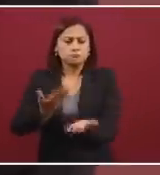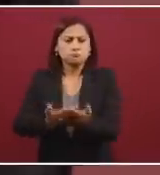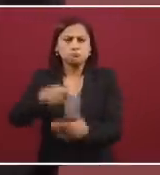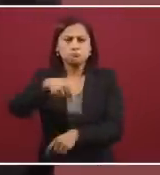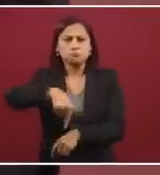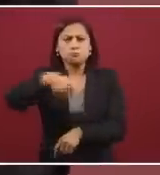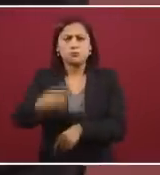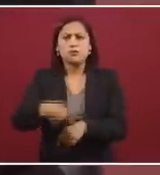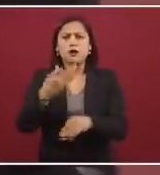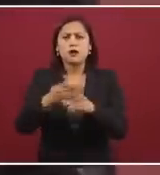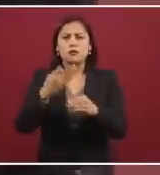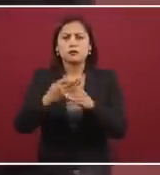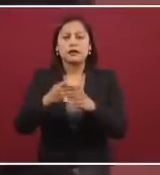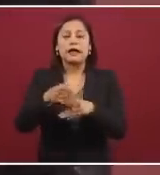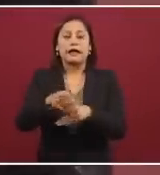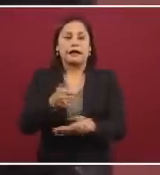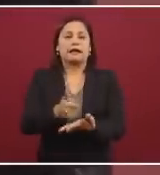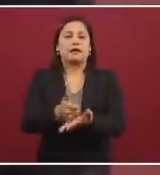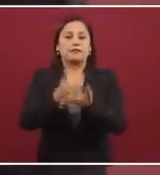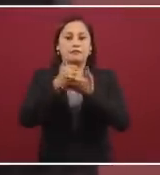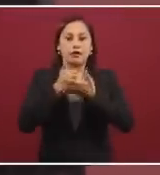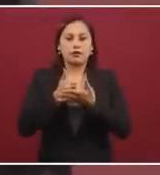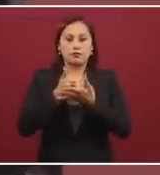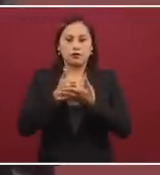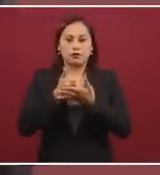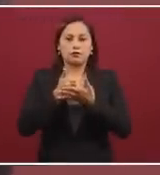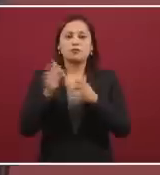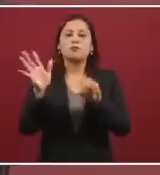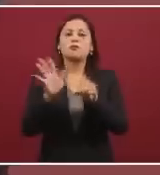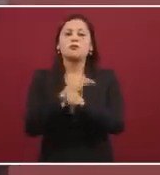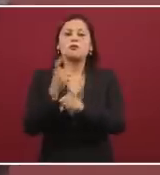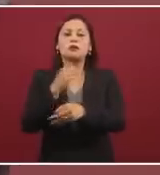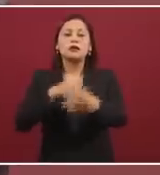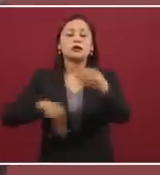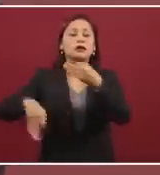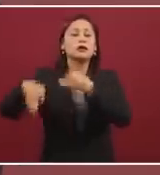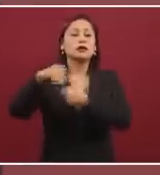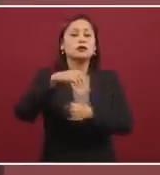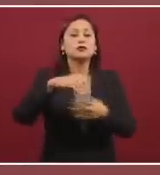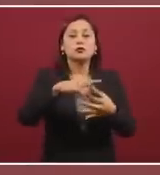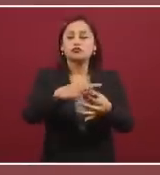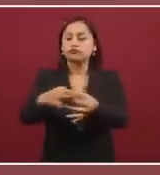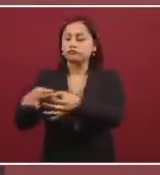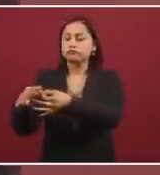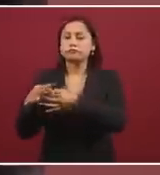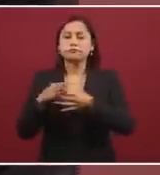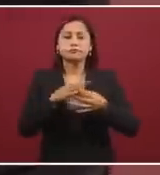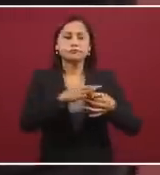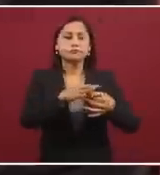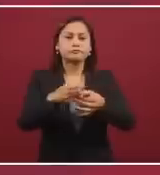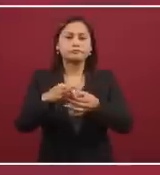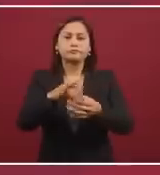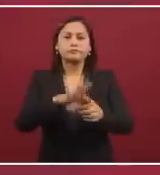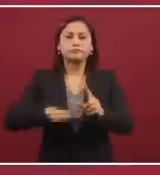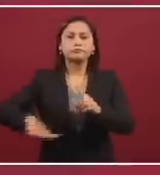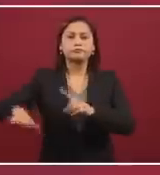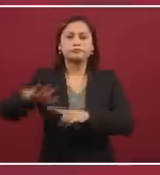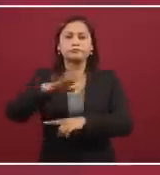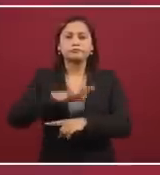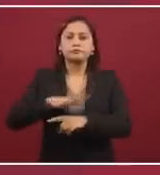aquí entre todos llegamos mejorando el sistema de impartición de